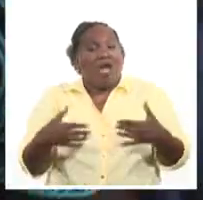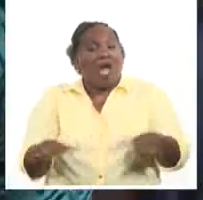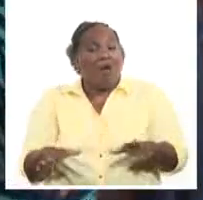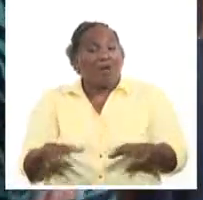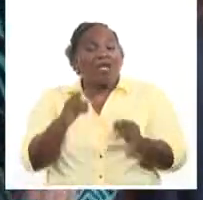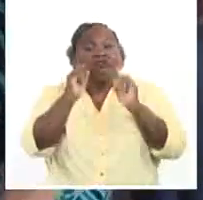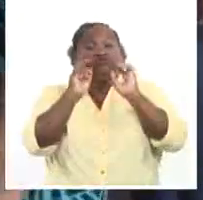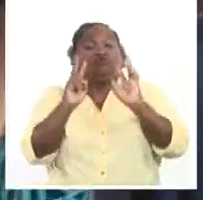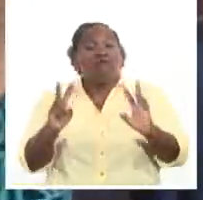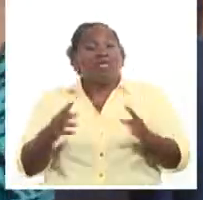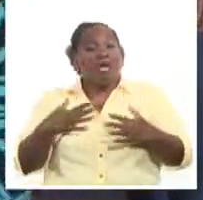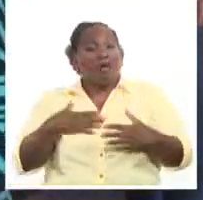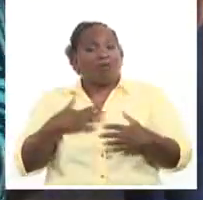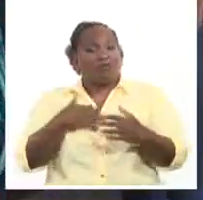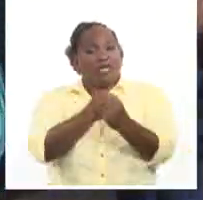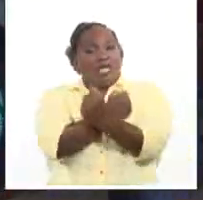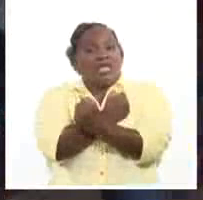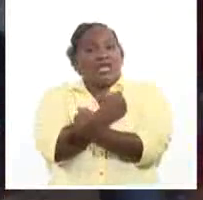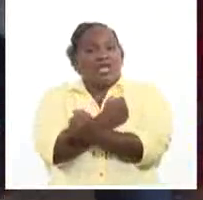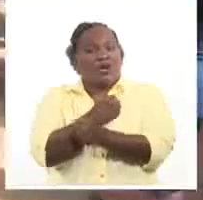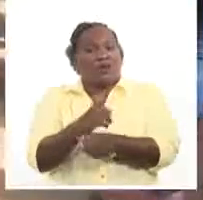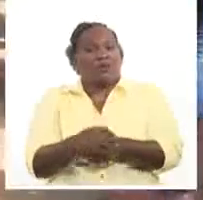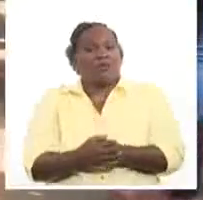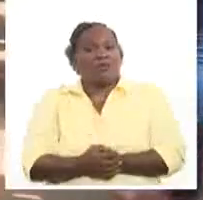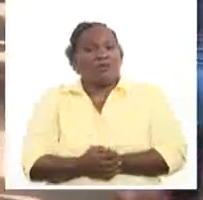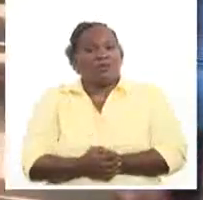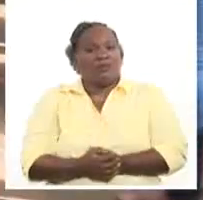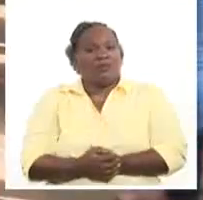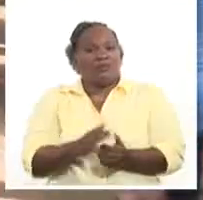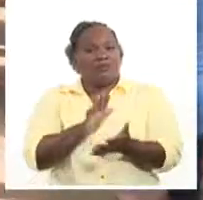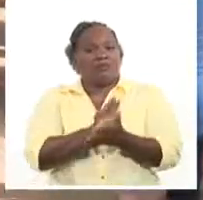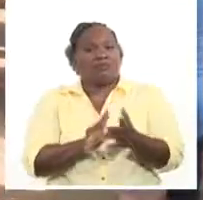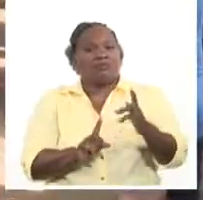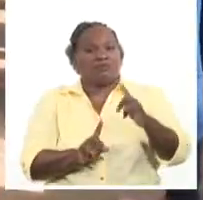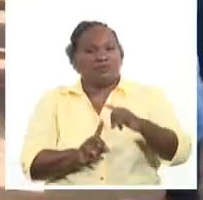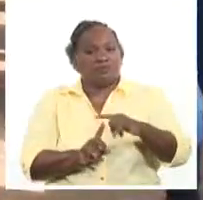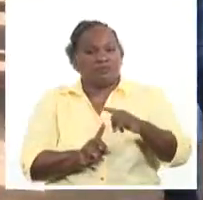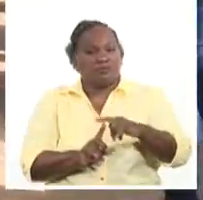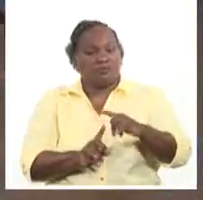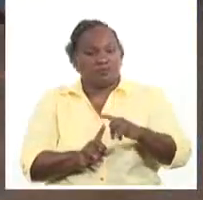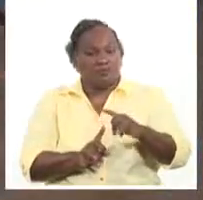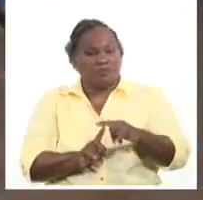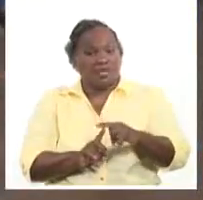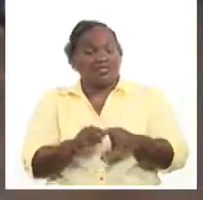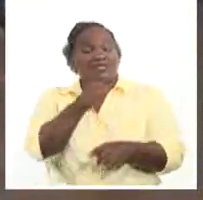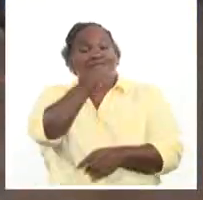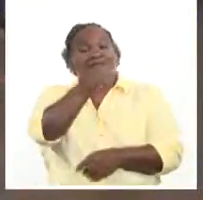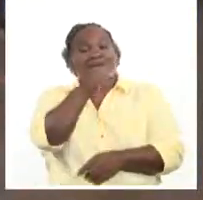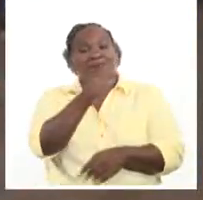vidas, tal como ocurrió en el siniestro. Desde Matanzas, Lil Jiménez Rodríguez, Sistema Informativo de la Televisión.